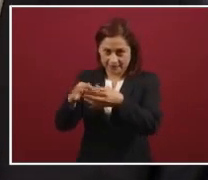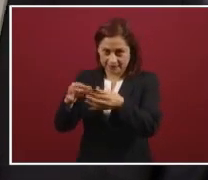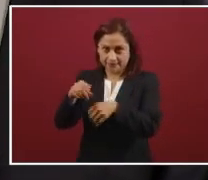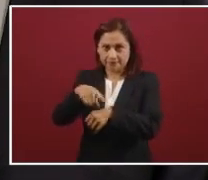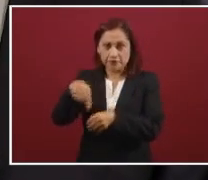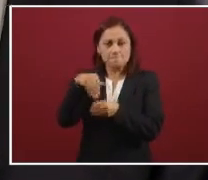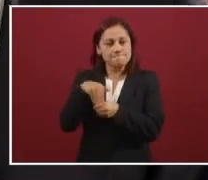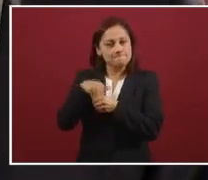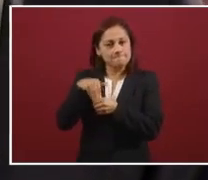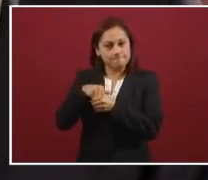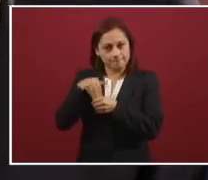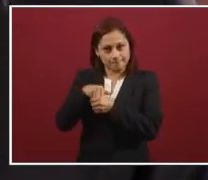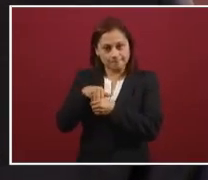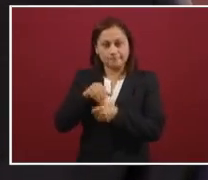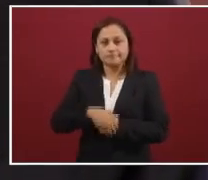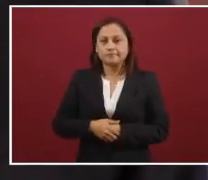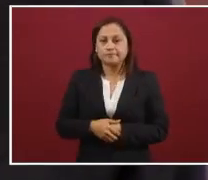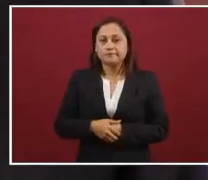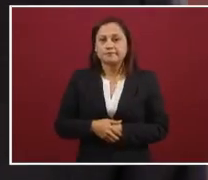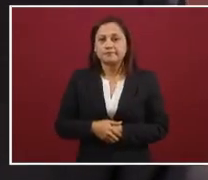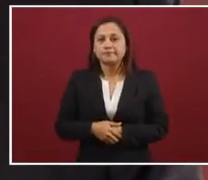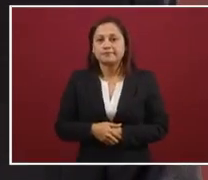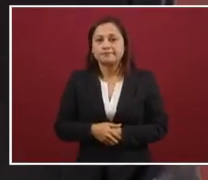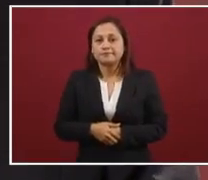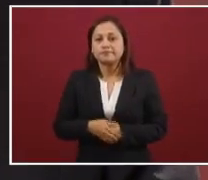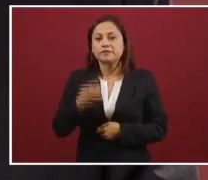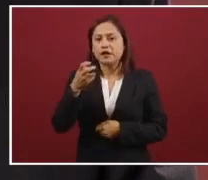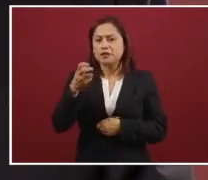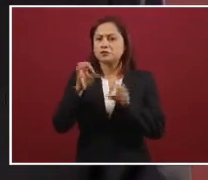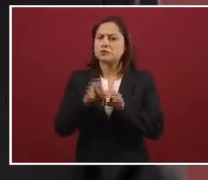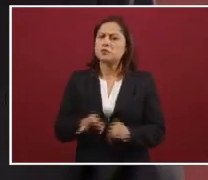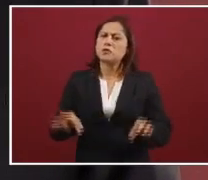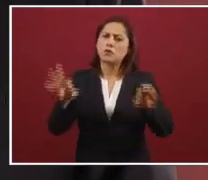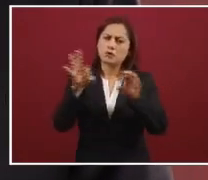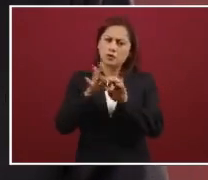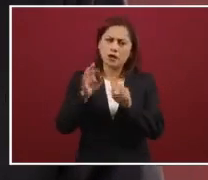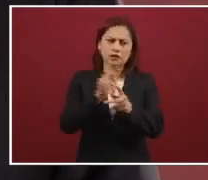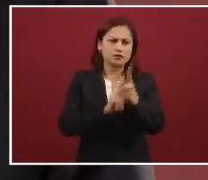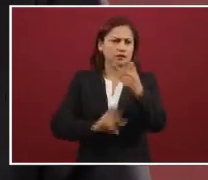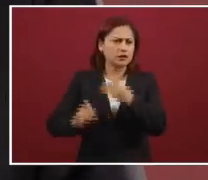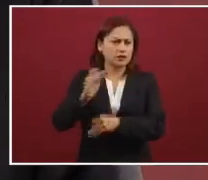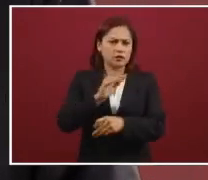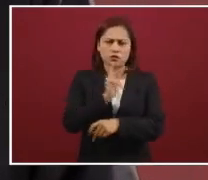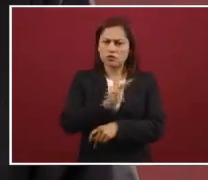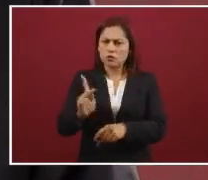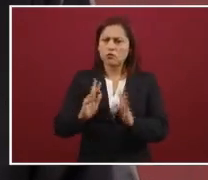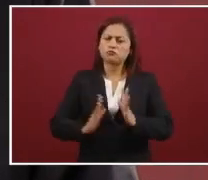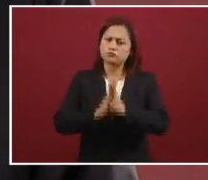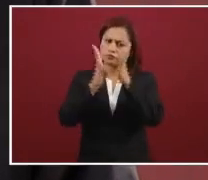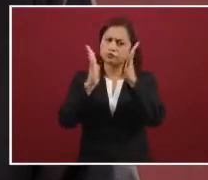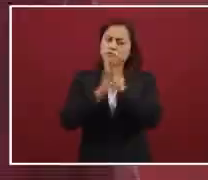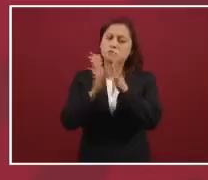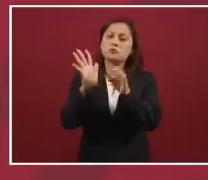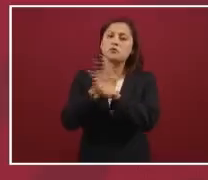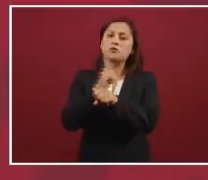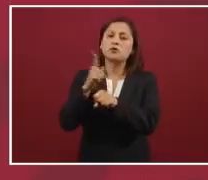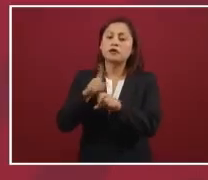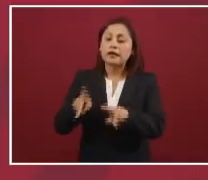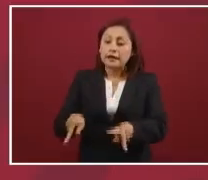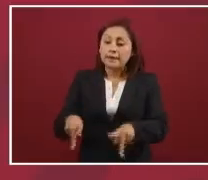Es importante la participación en estas subastas porque se ayuda